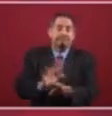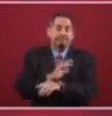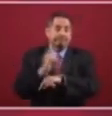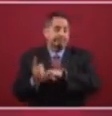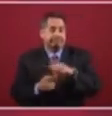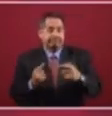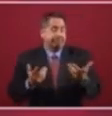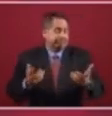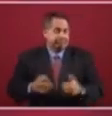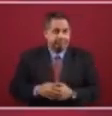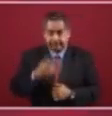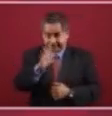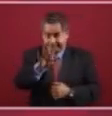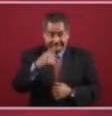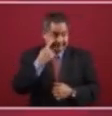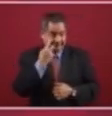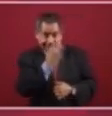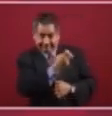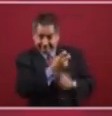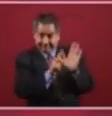Ese departamento